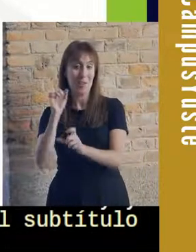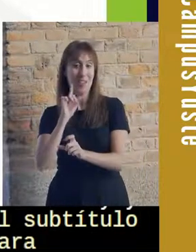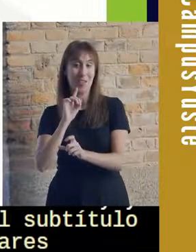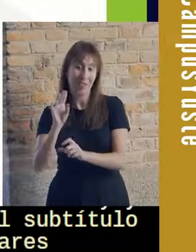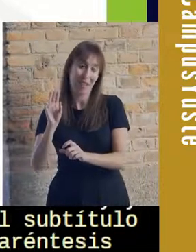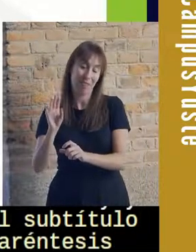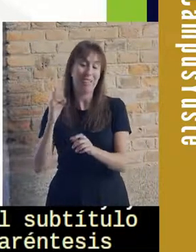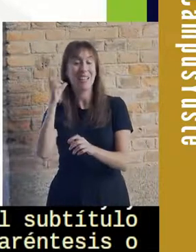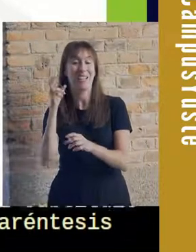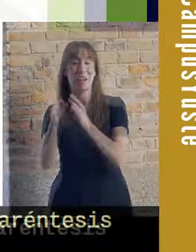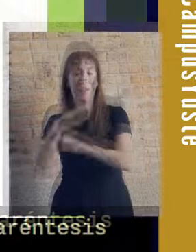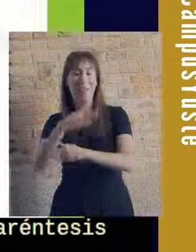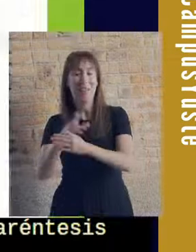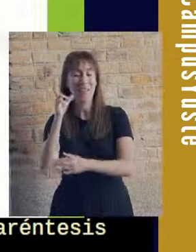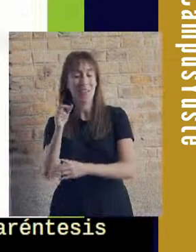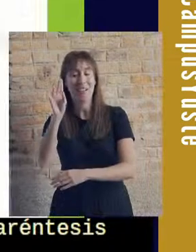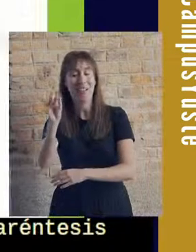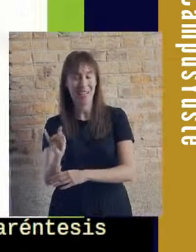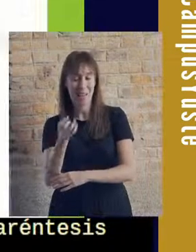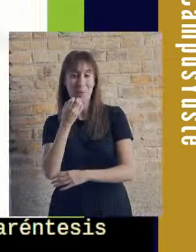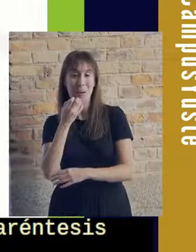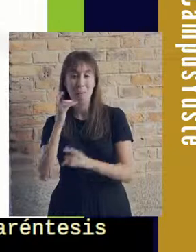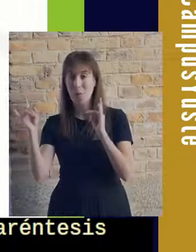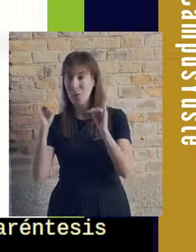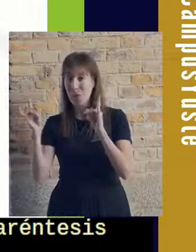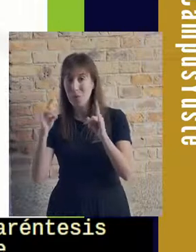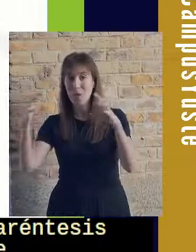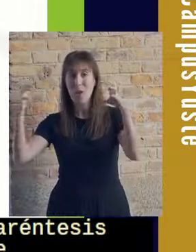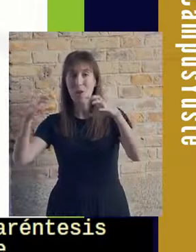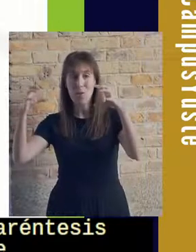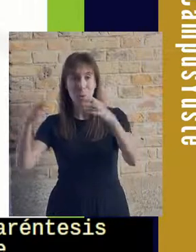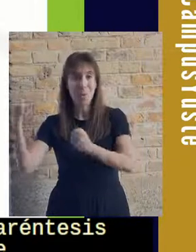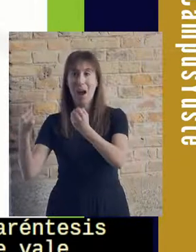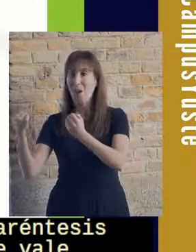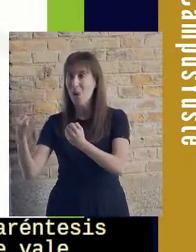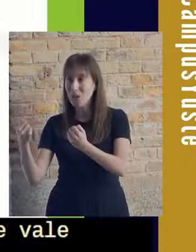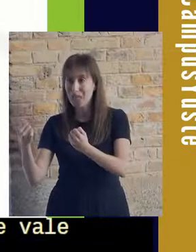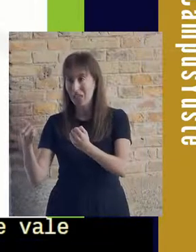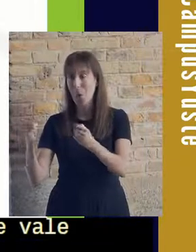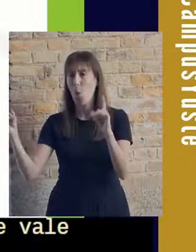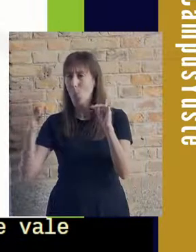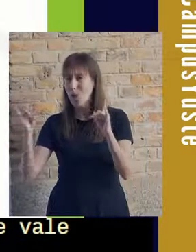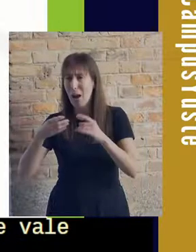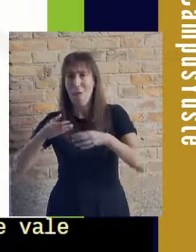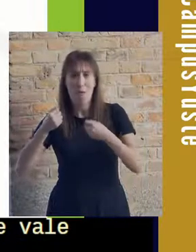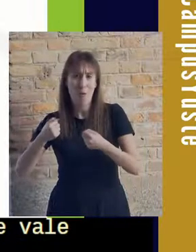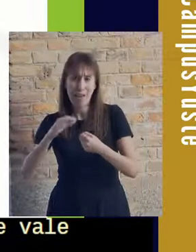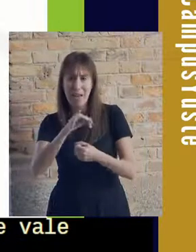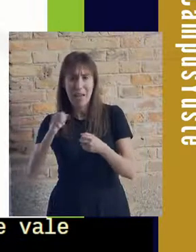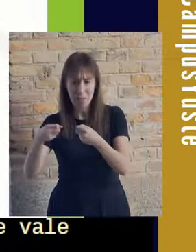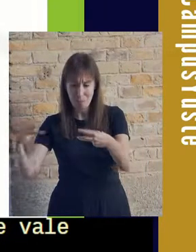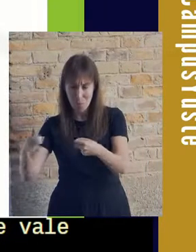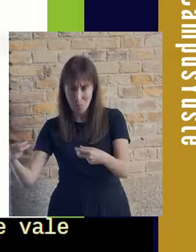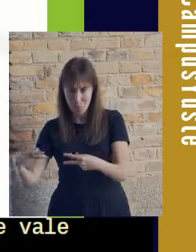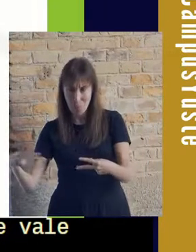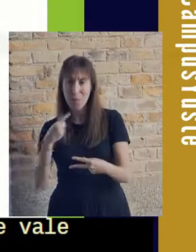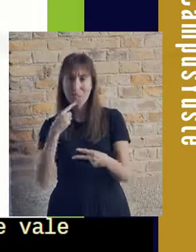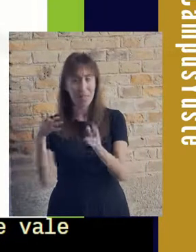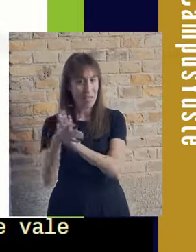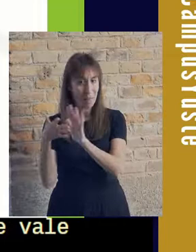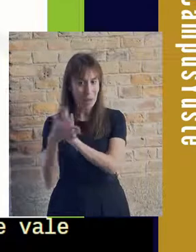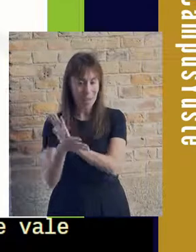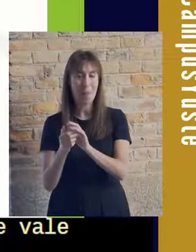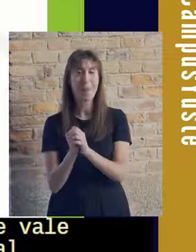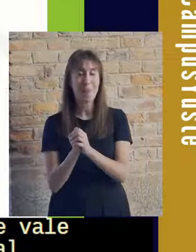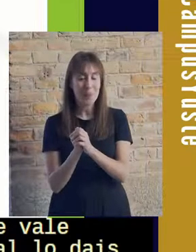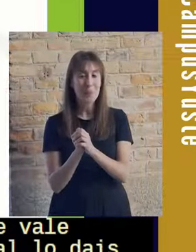paréntesis sonido de lluvia ruidoso sonido de coche vale música ex tridente como la que he puesto antes